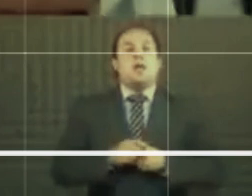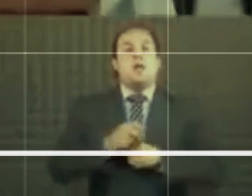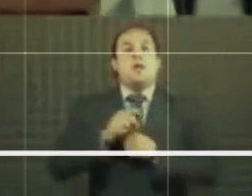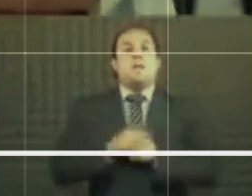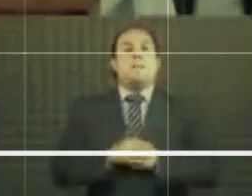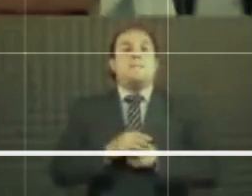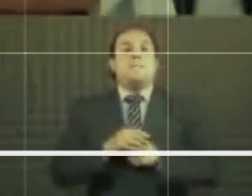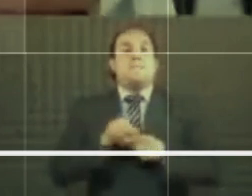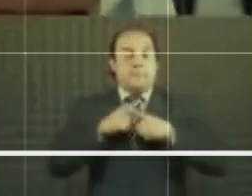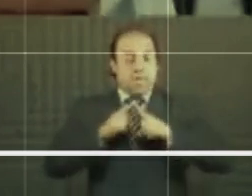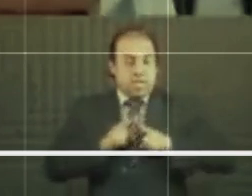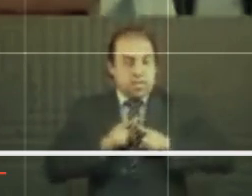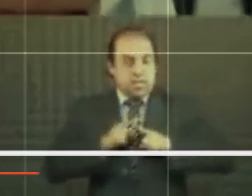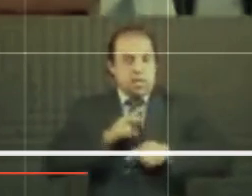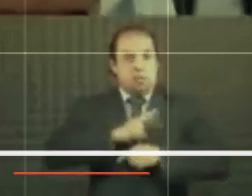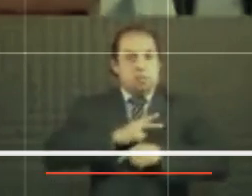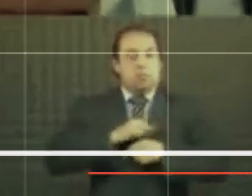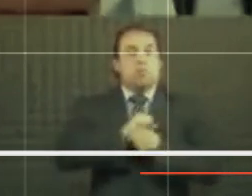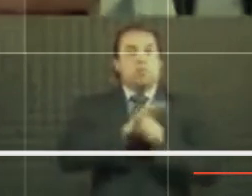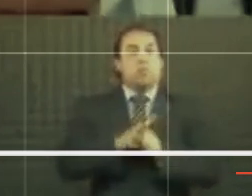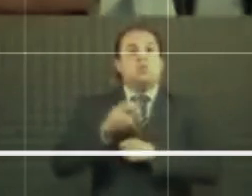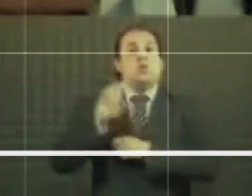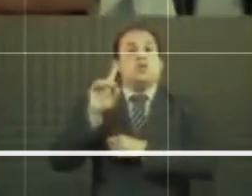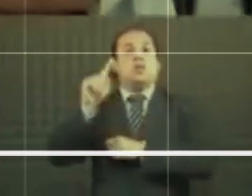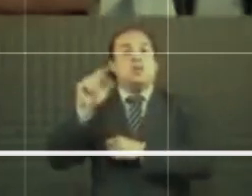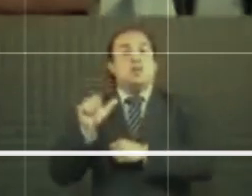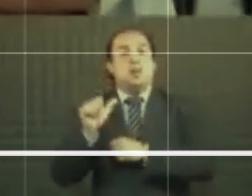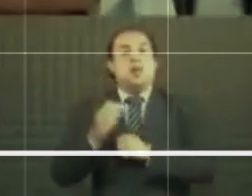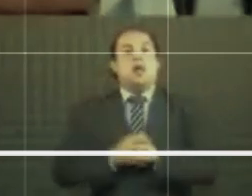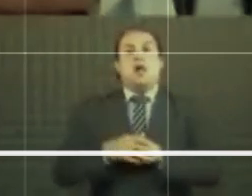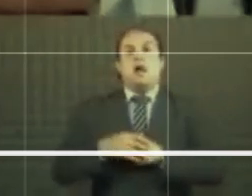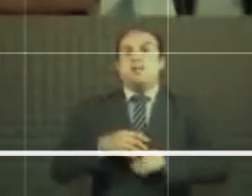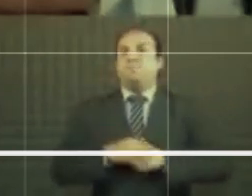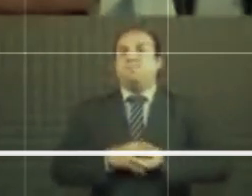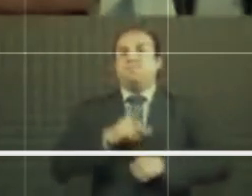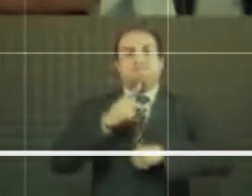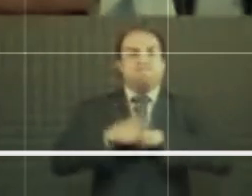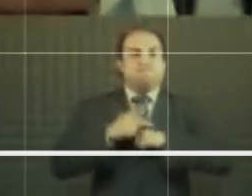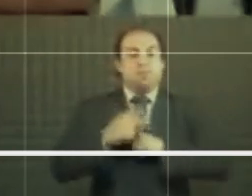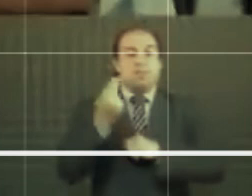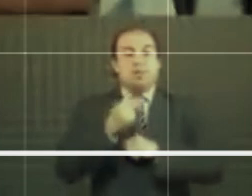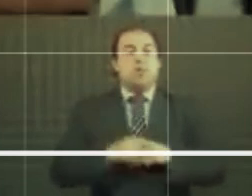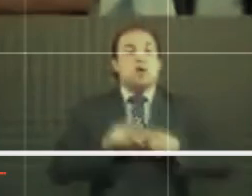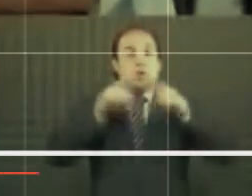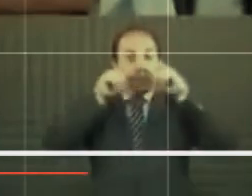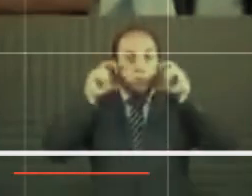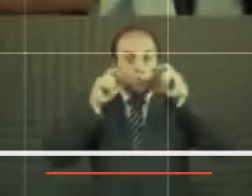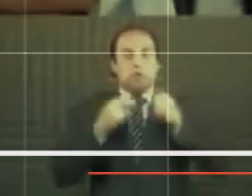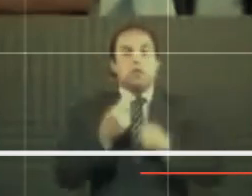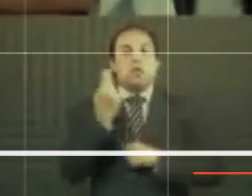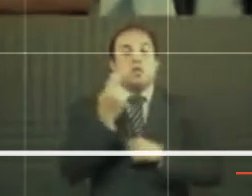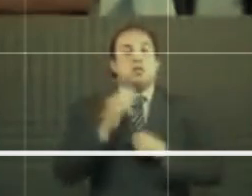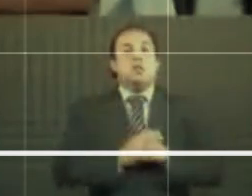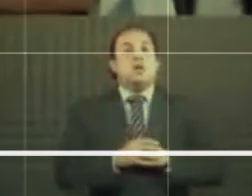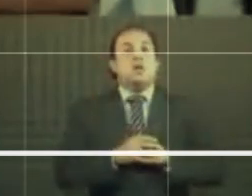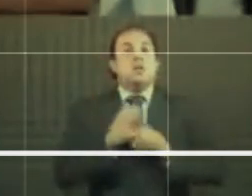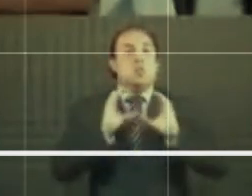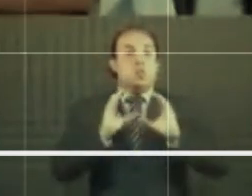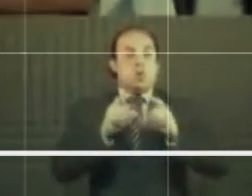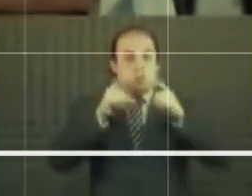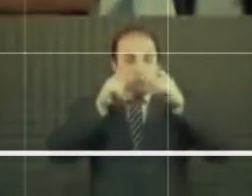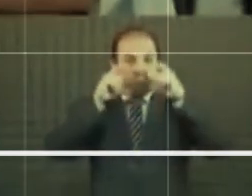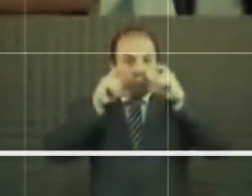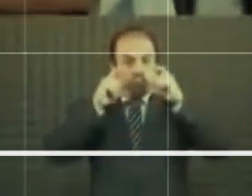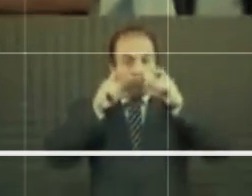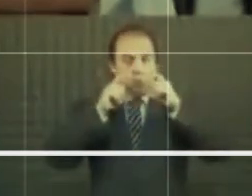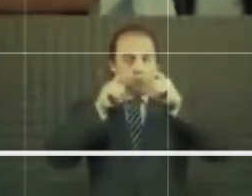contagiosa, es importante seguir usando el cubrebocas, por eso aún después de nuestra vacunación hay que continuar con las medidas de protección personal como es el uso del